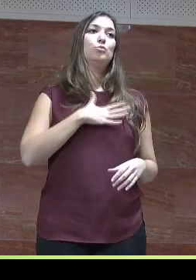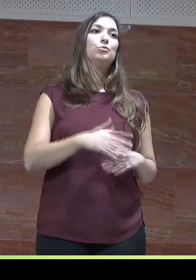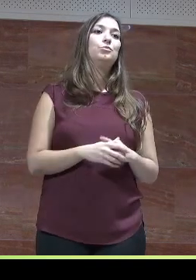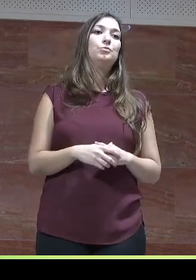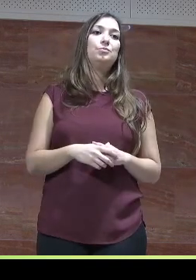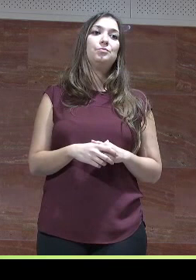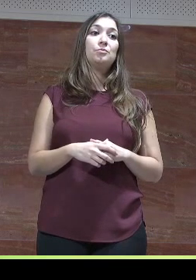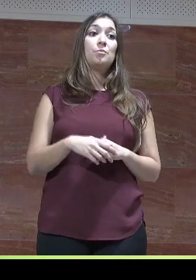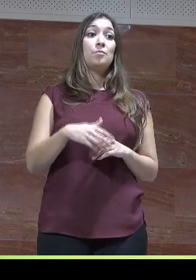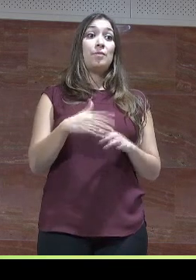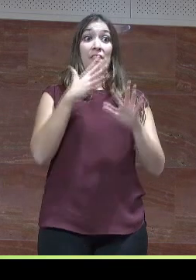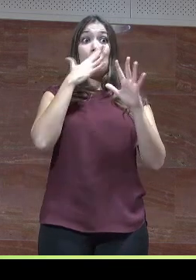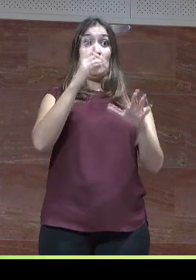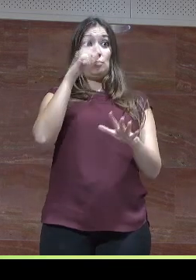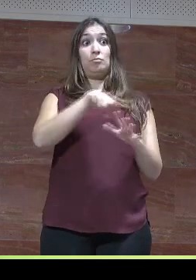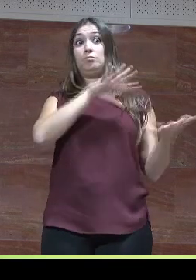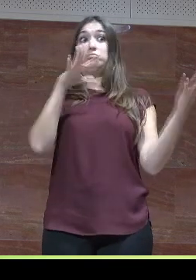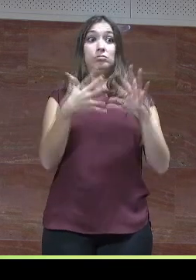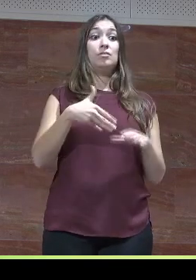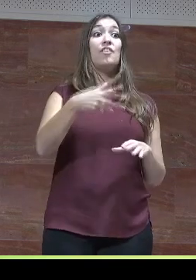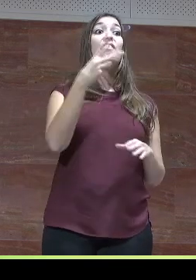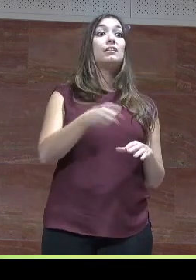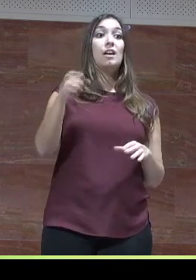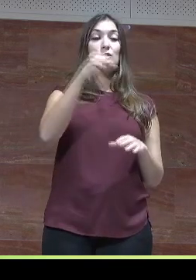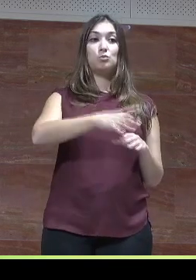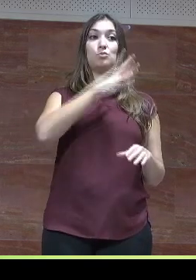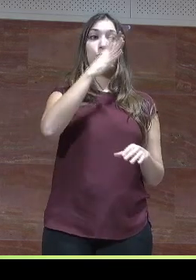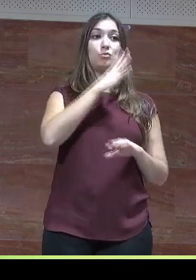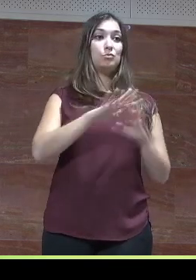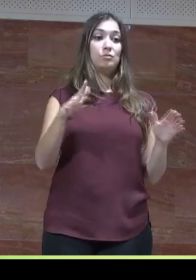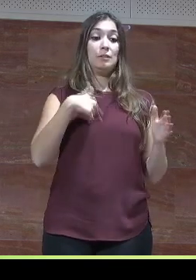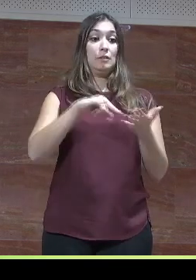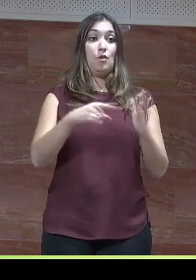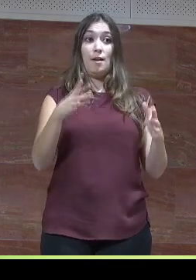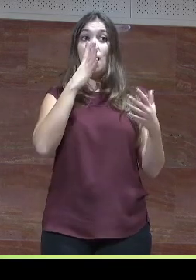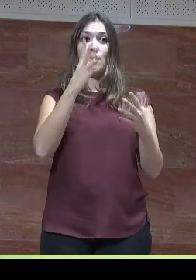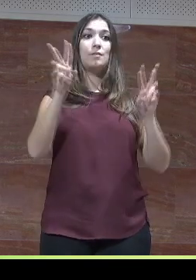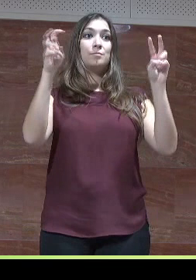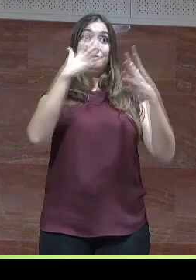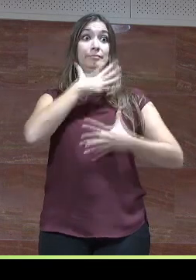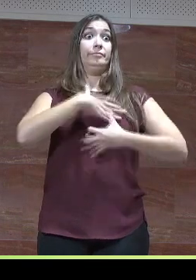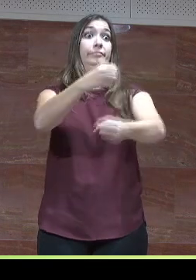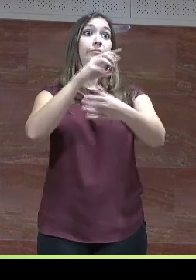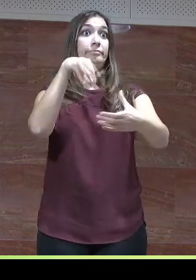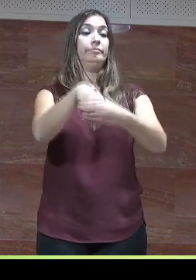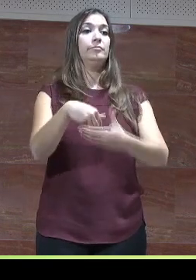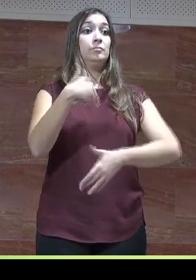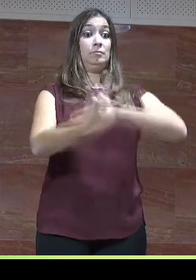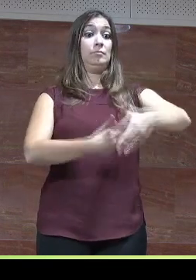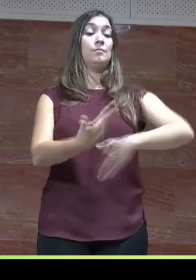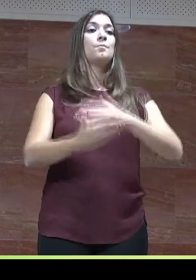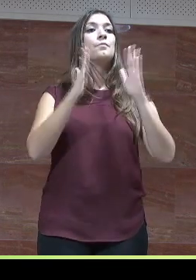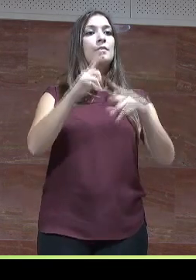digo si son 20, es decir, la carrera tecnológica en la que se nos ha metido, de alguna manera, ha